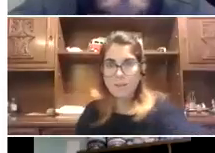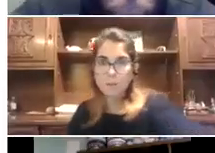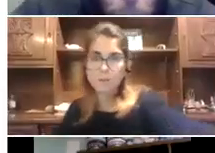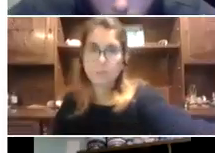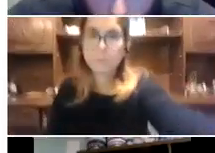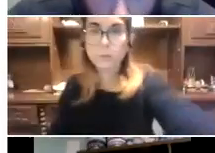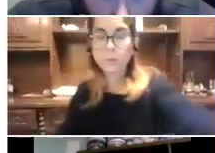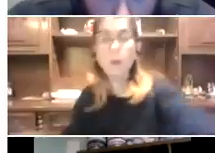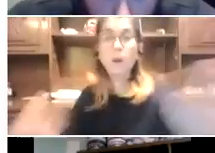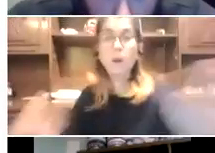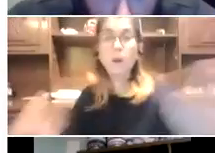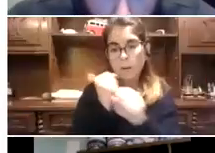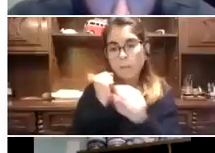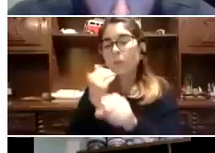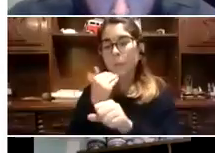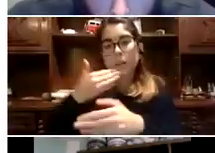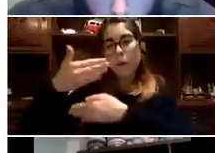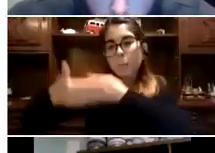de proceso acumulativo.